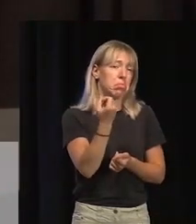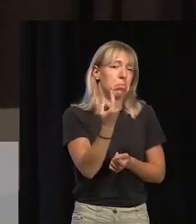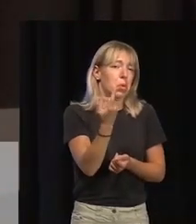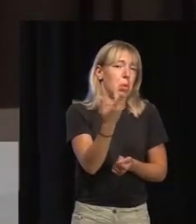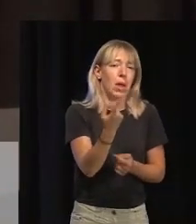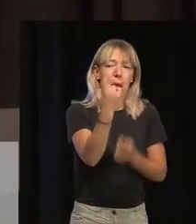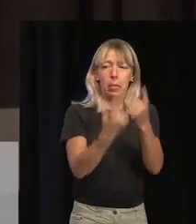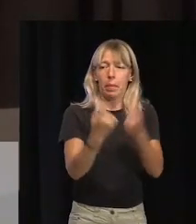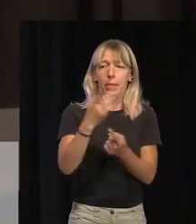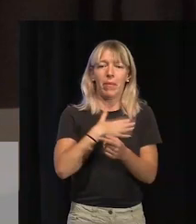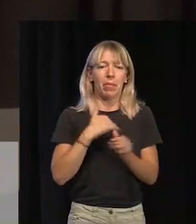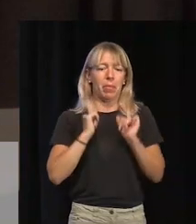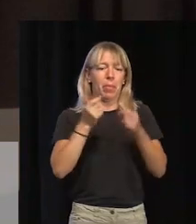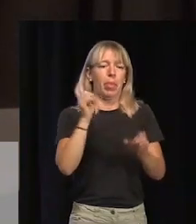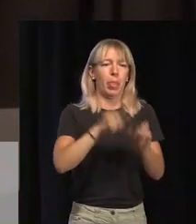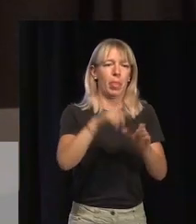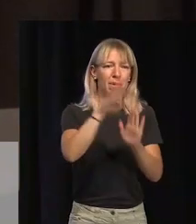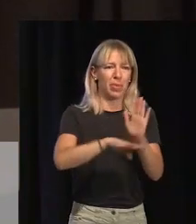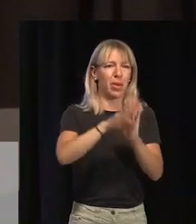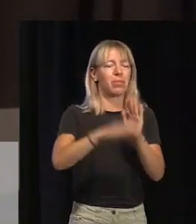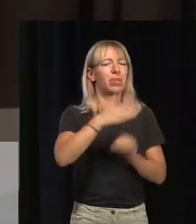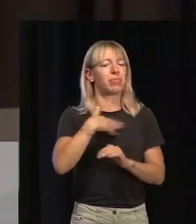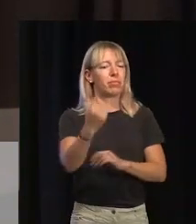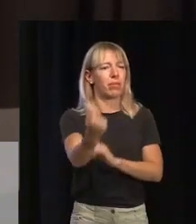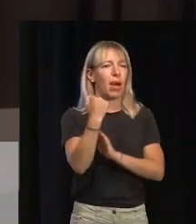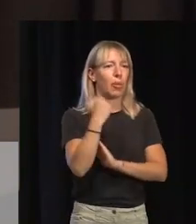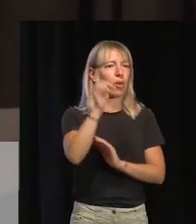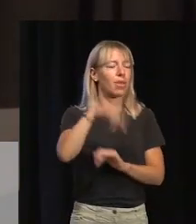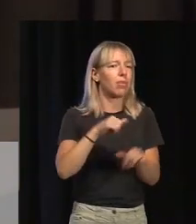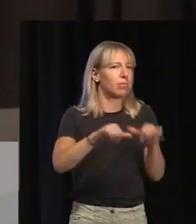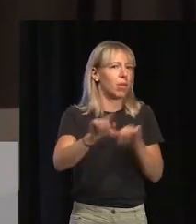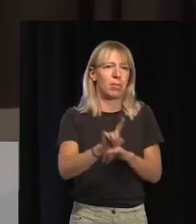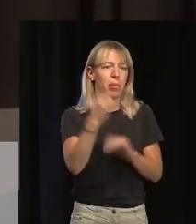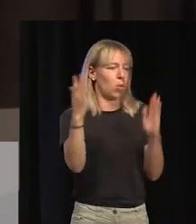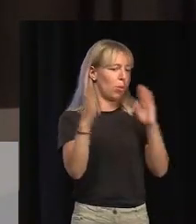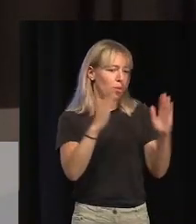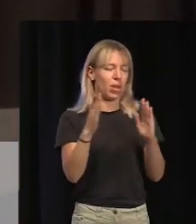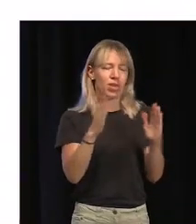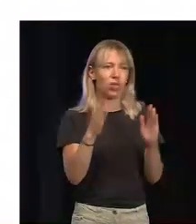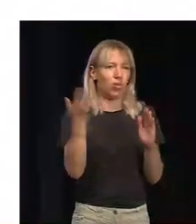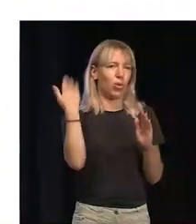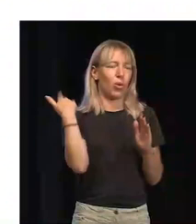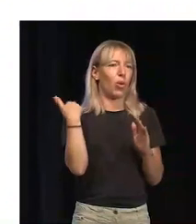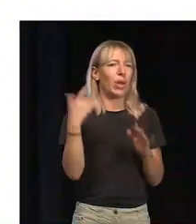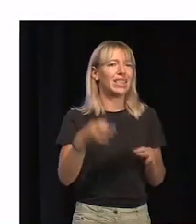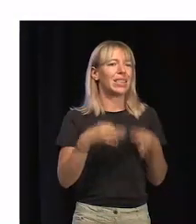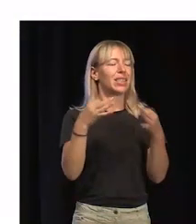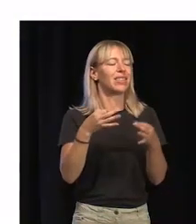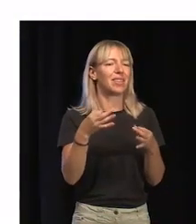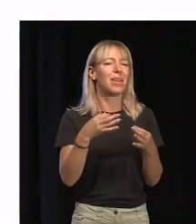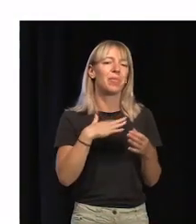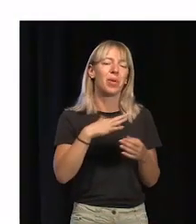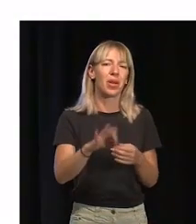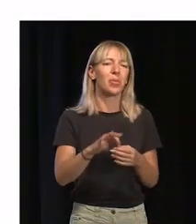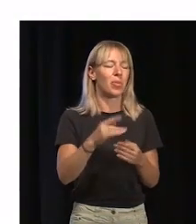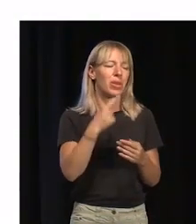unos cuantos que quisisteis uniros al programa, que nos quisisteis apoyar desde el primer momento, al que siempre que podemos os damos